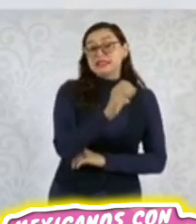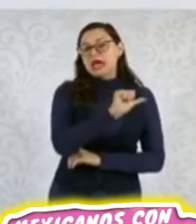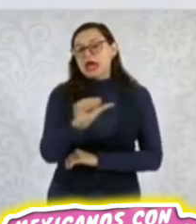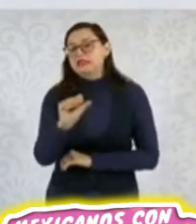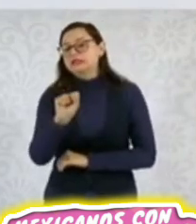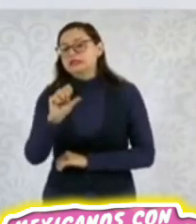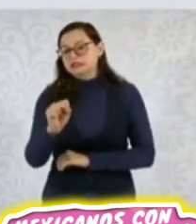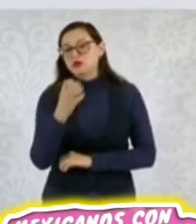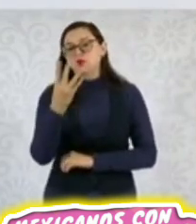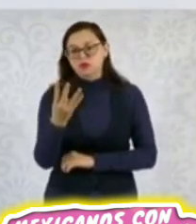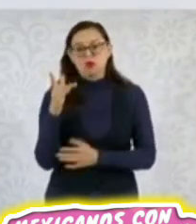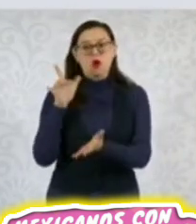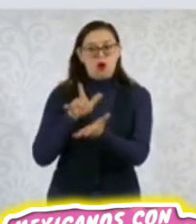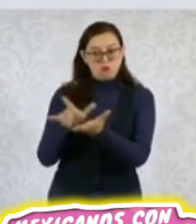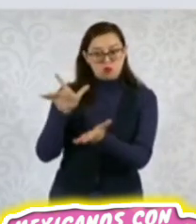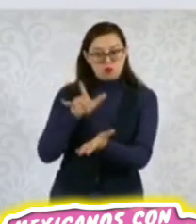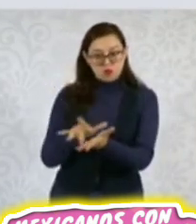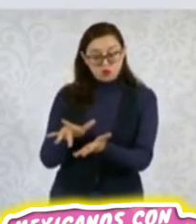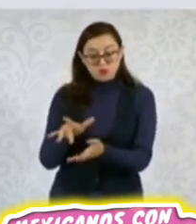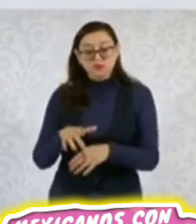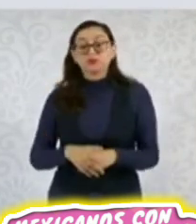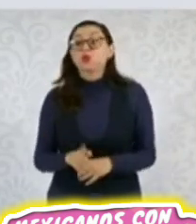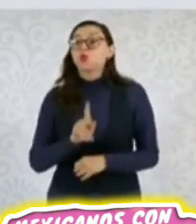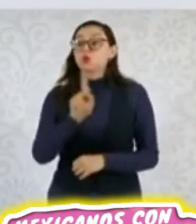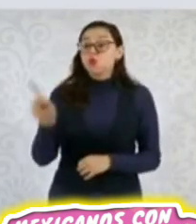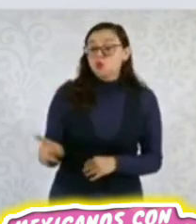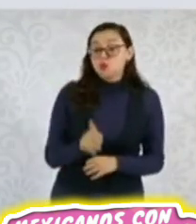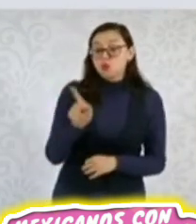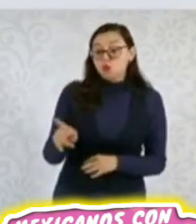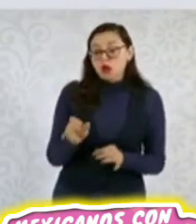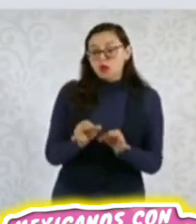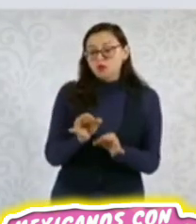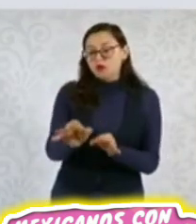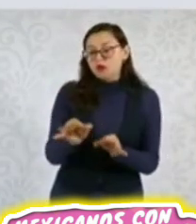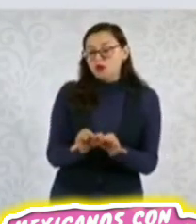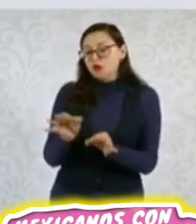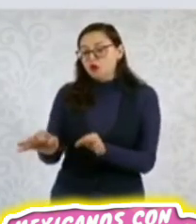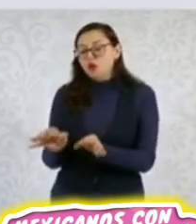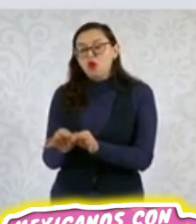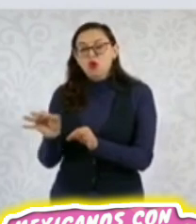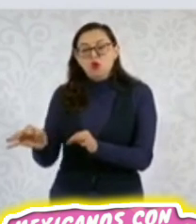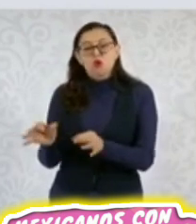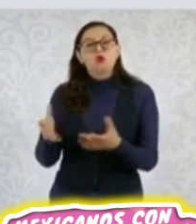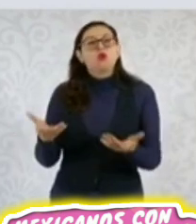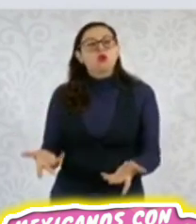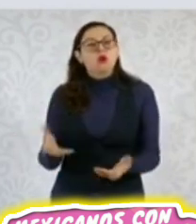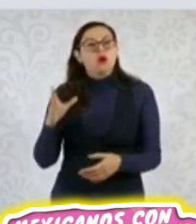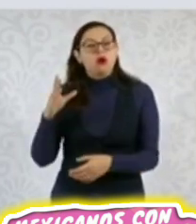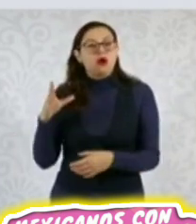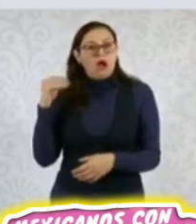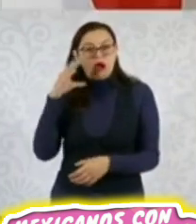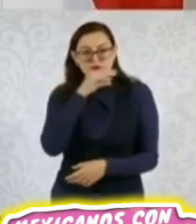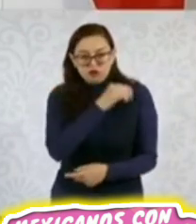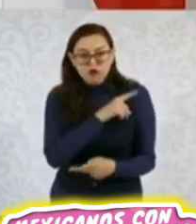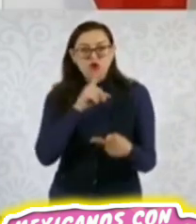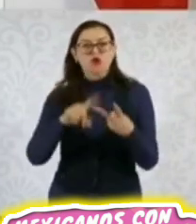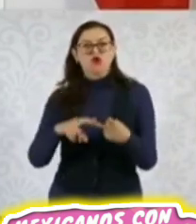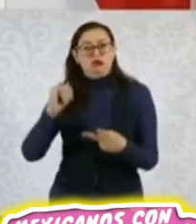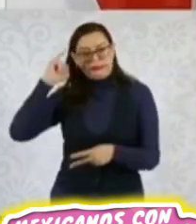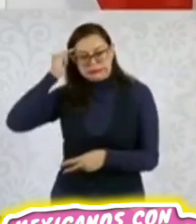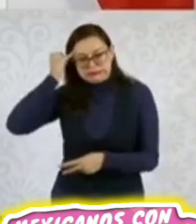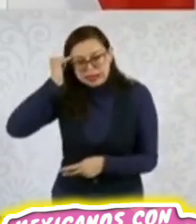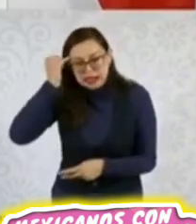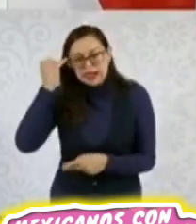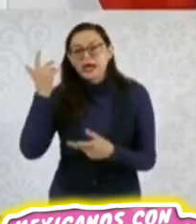pueblos, comunidades indígenas, afromexicanas, de 60 a 64, y va a ser